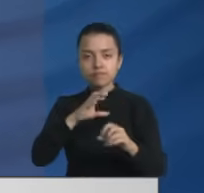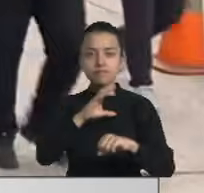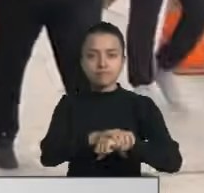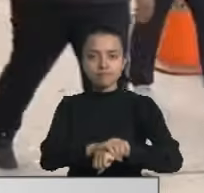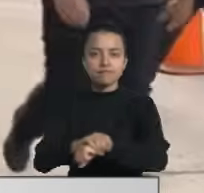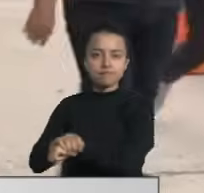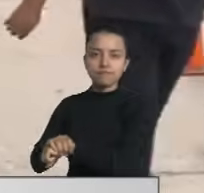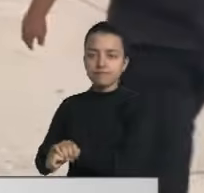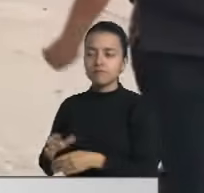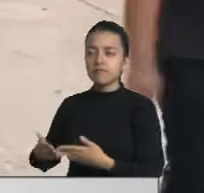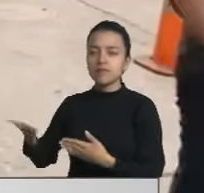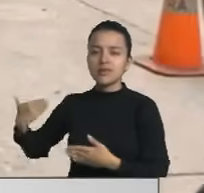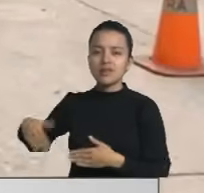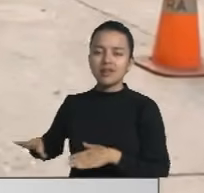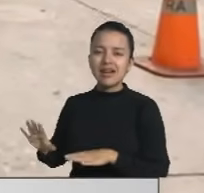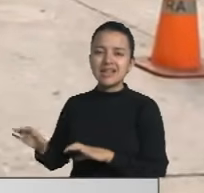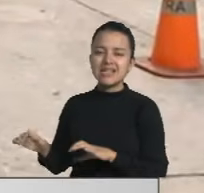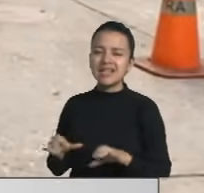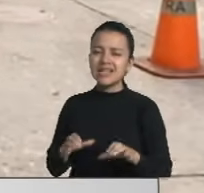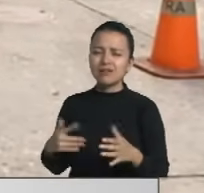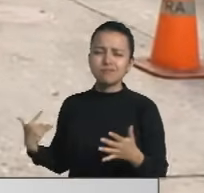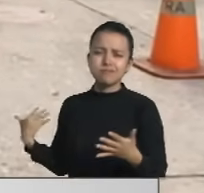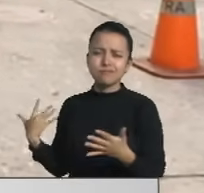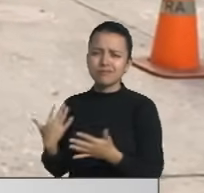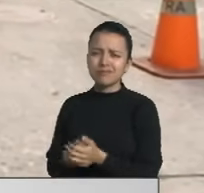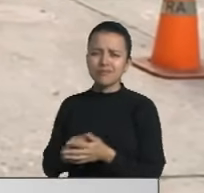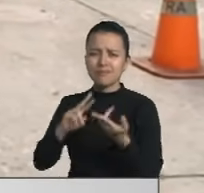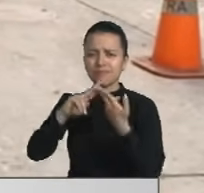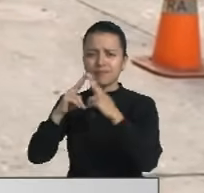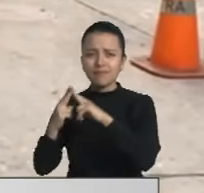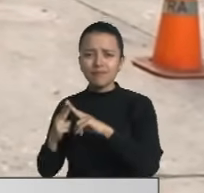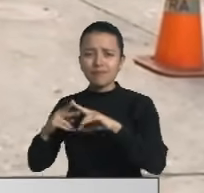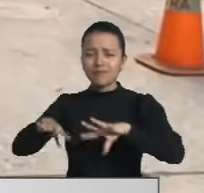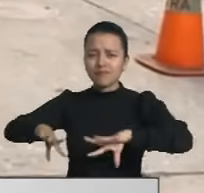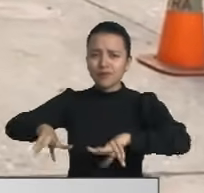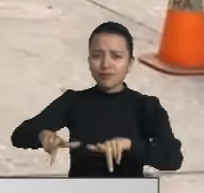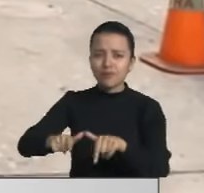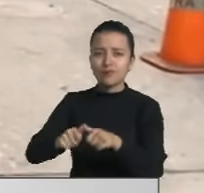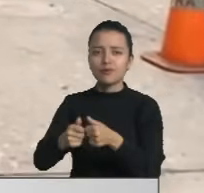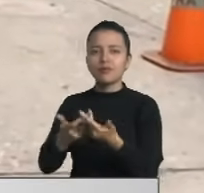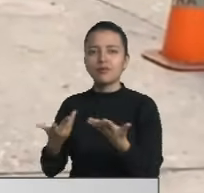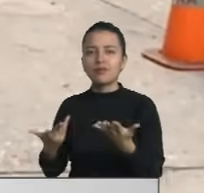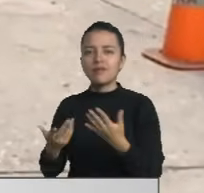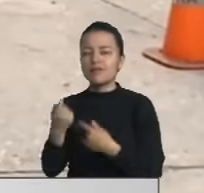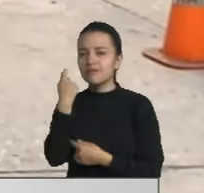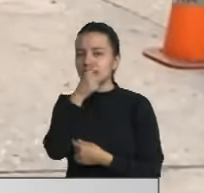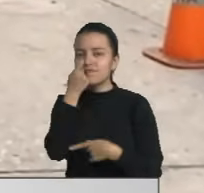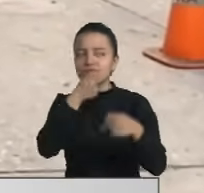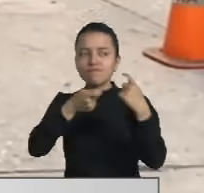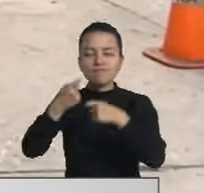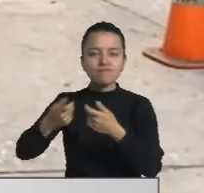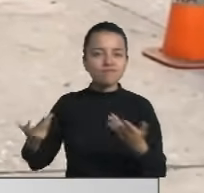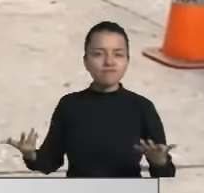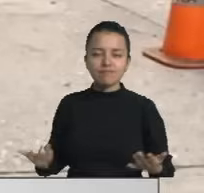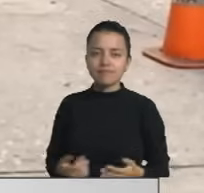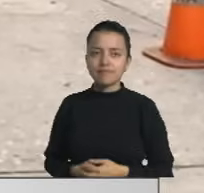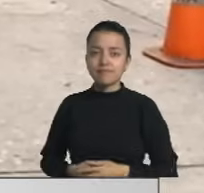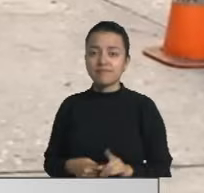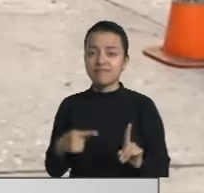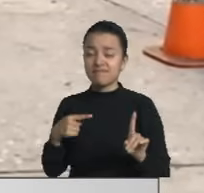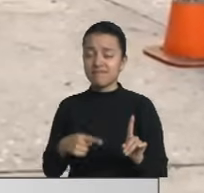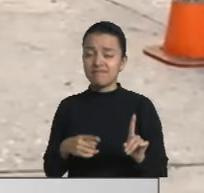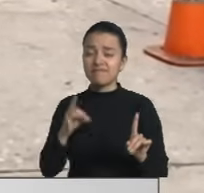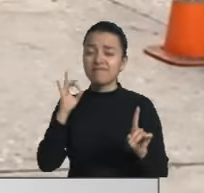tenía 33 anotaciones judiciales relacionadas con hurto y con tráfico de estupefacientes. Era un importante